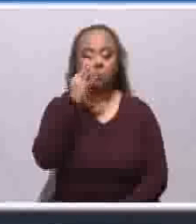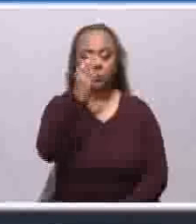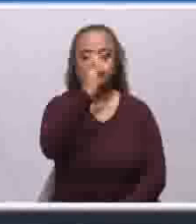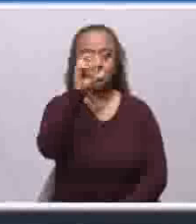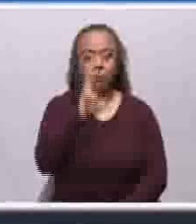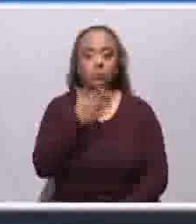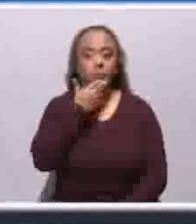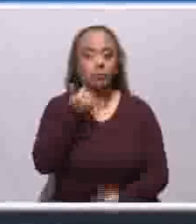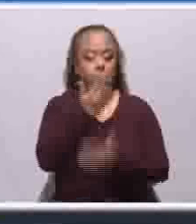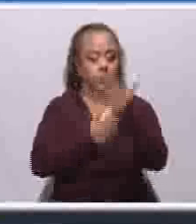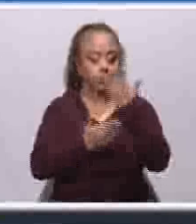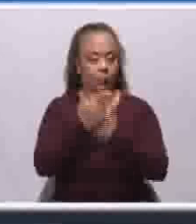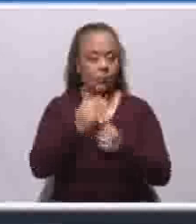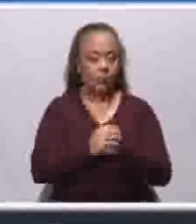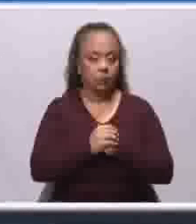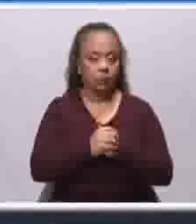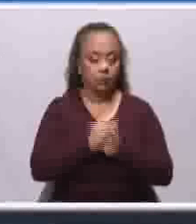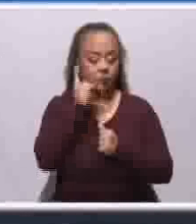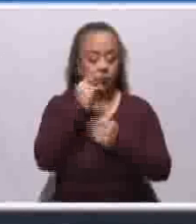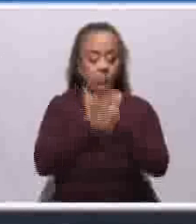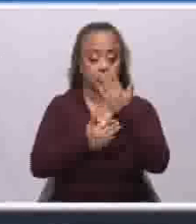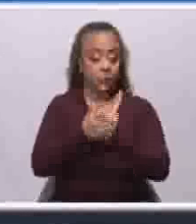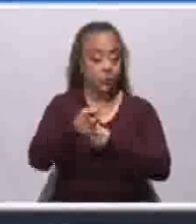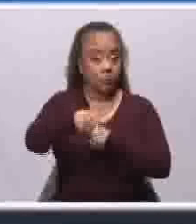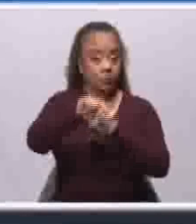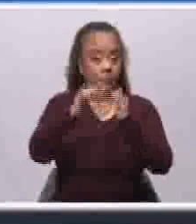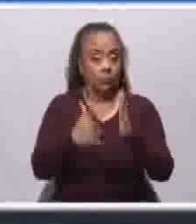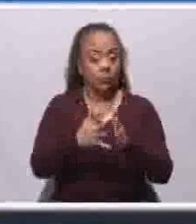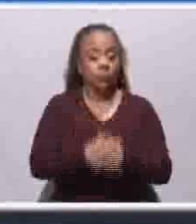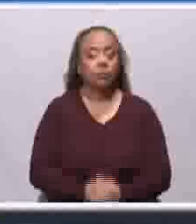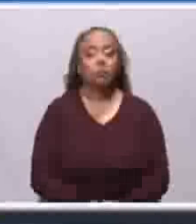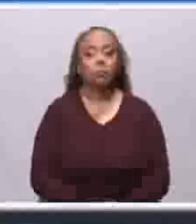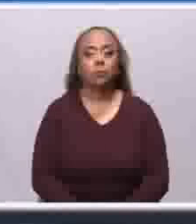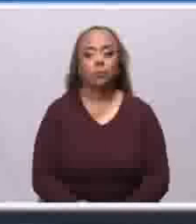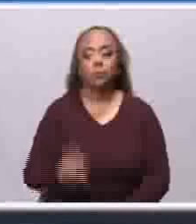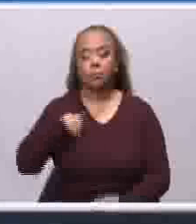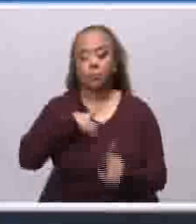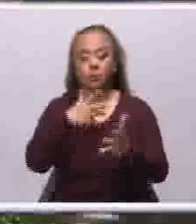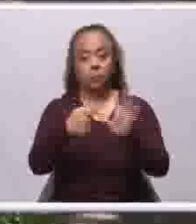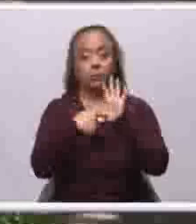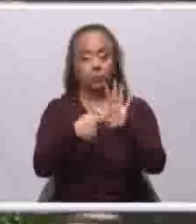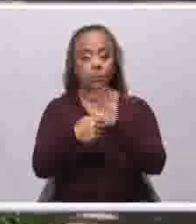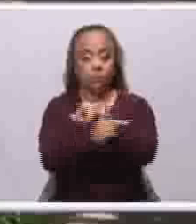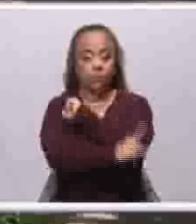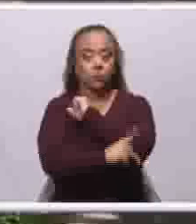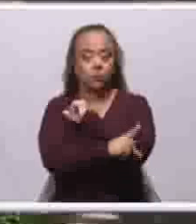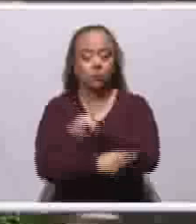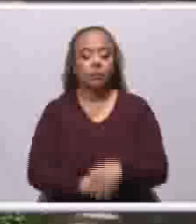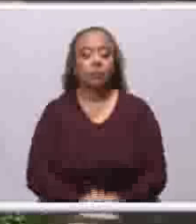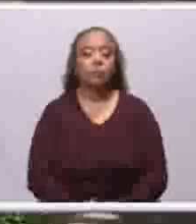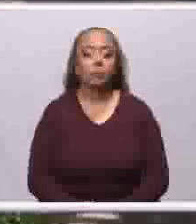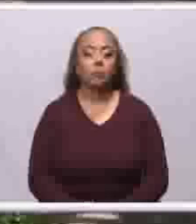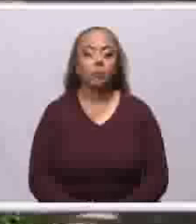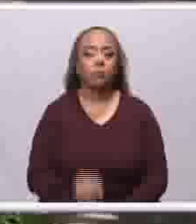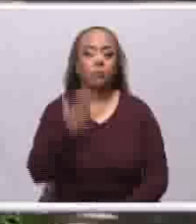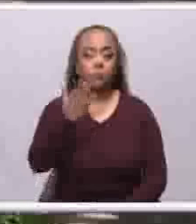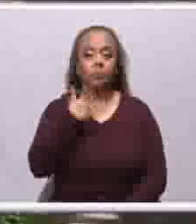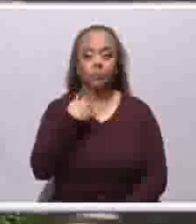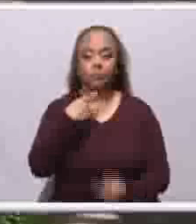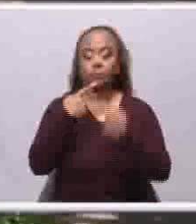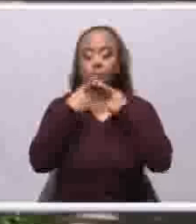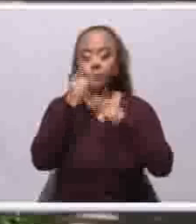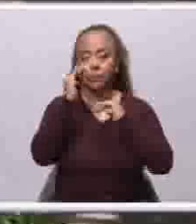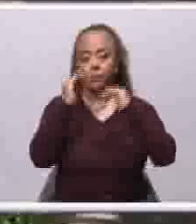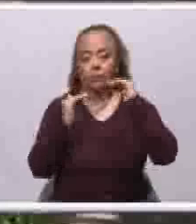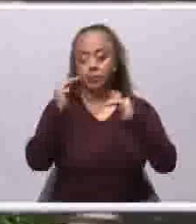Rica está en las mejores manos porque las manos de estos chicos y nosr queríamos demostrarle eso país ahí teníamos declares